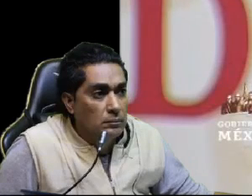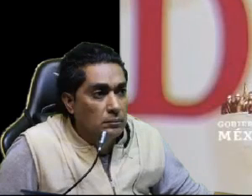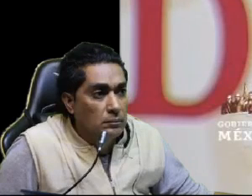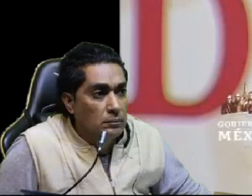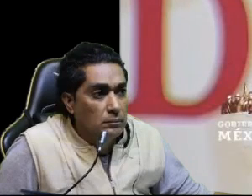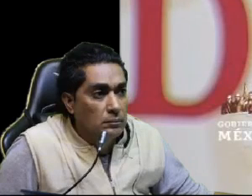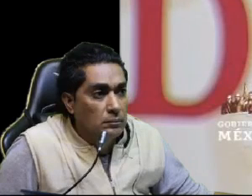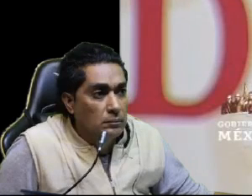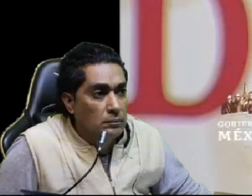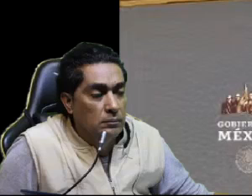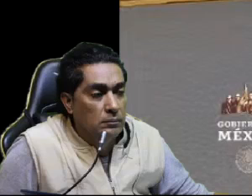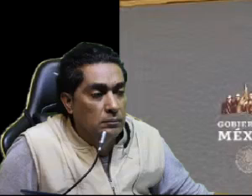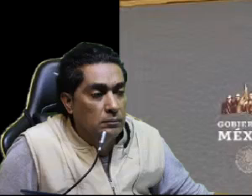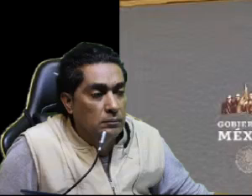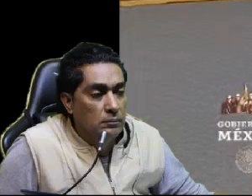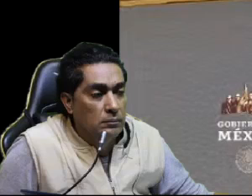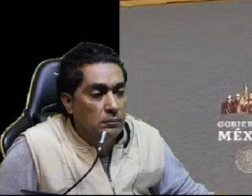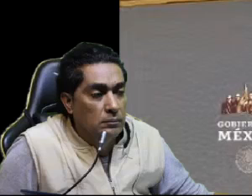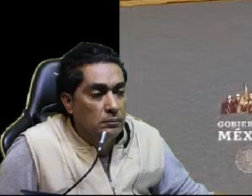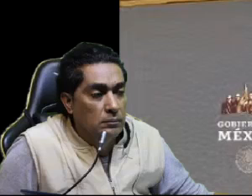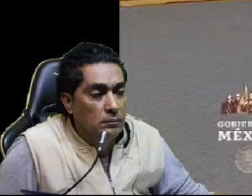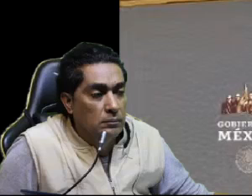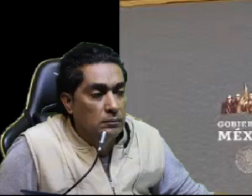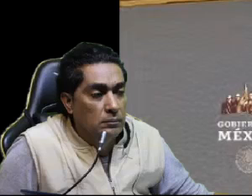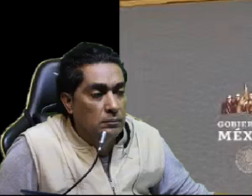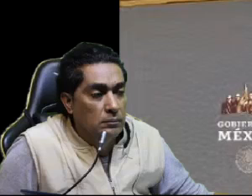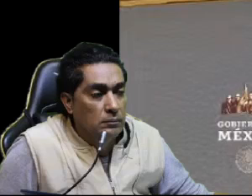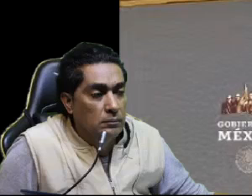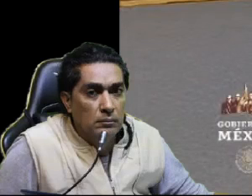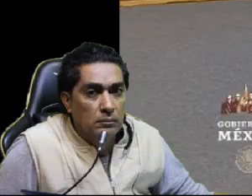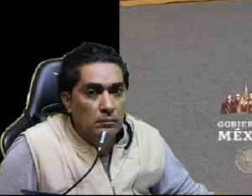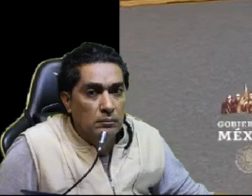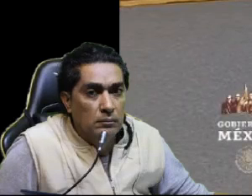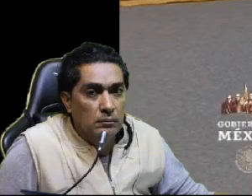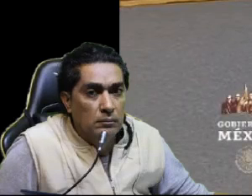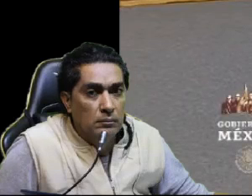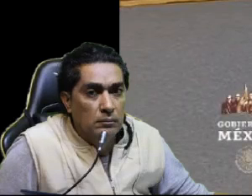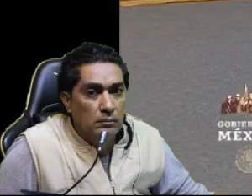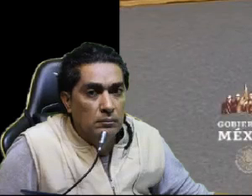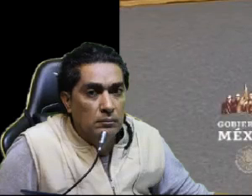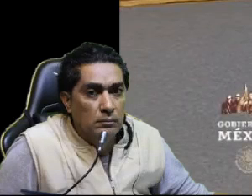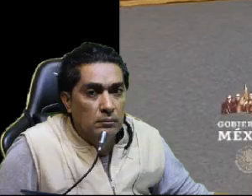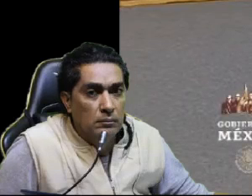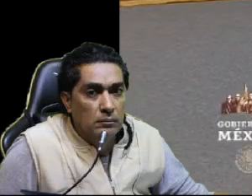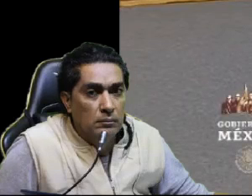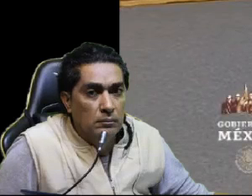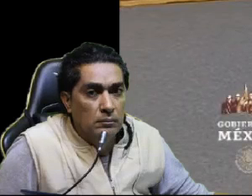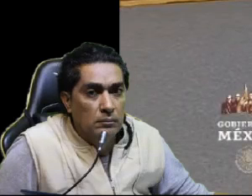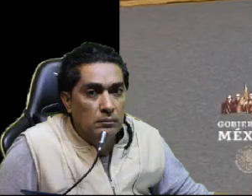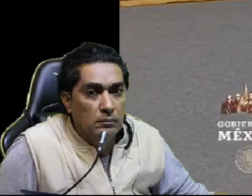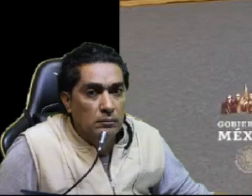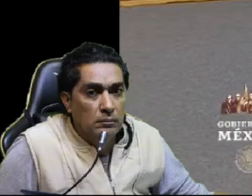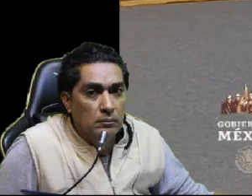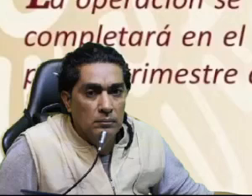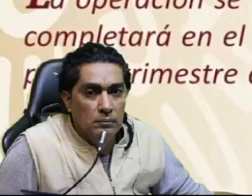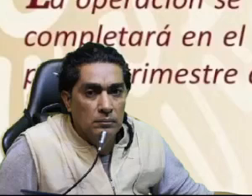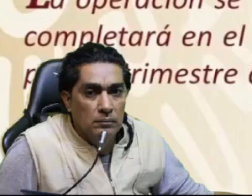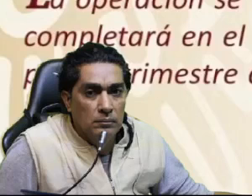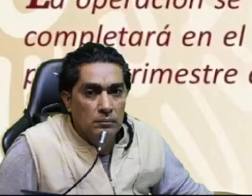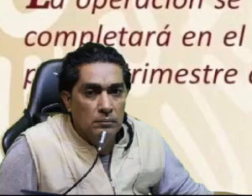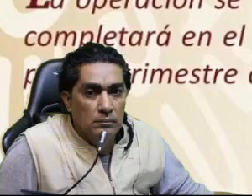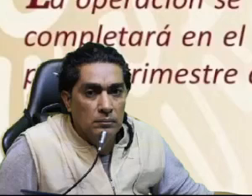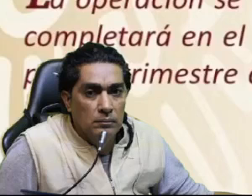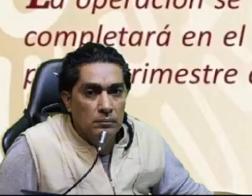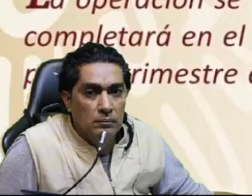investigación clínica. En el momento México tiene contratos o convenios firmados con tres, pero aparecerán otras.